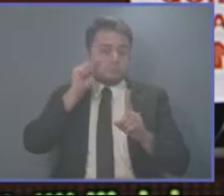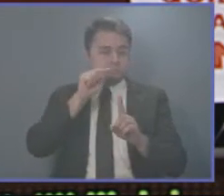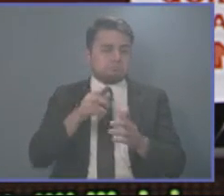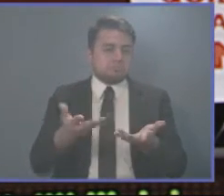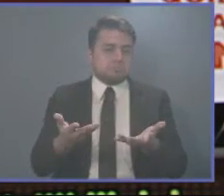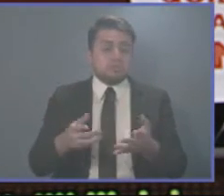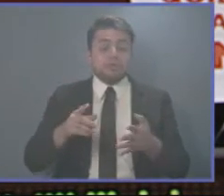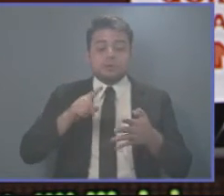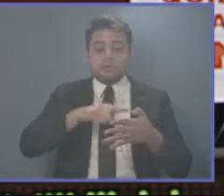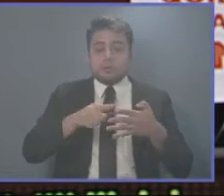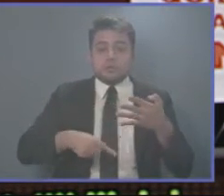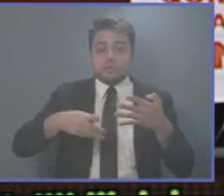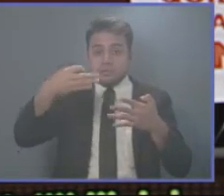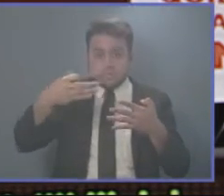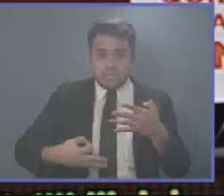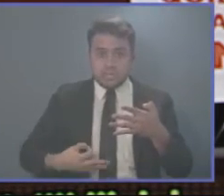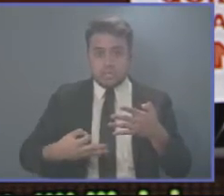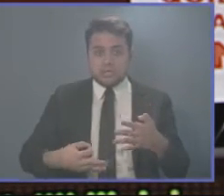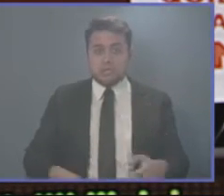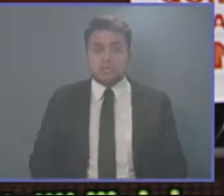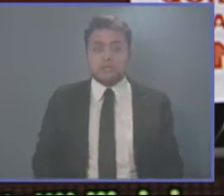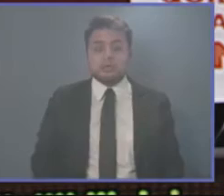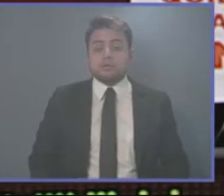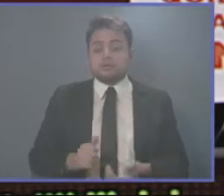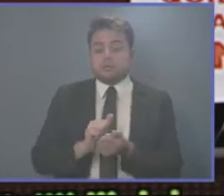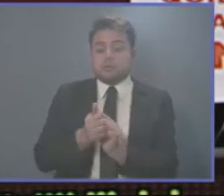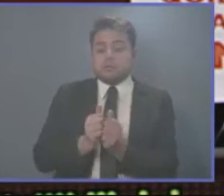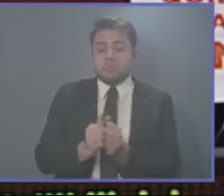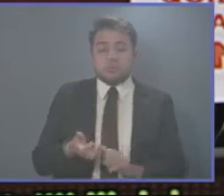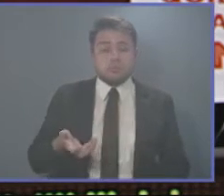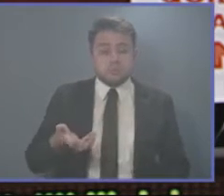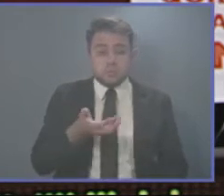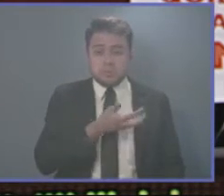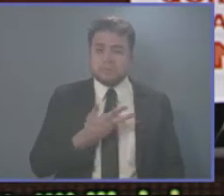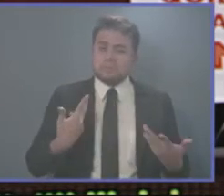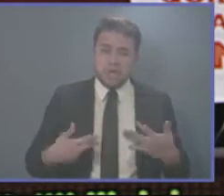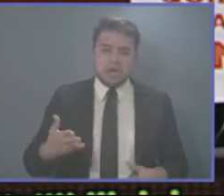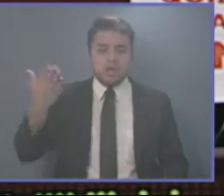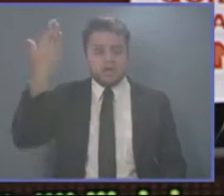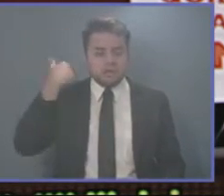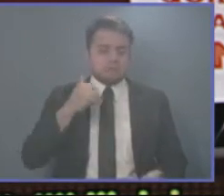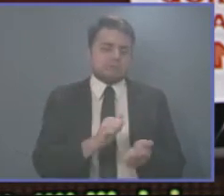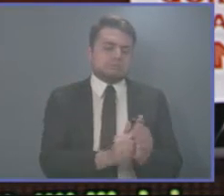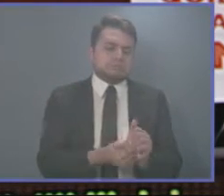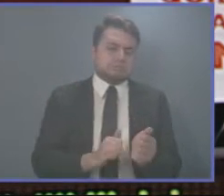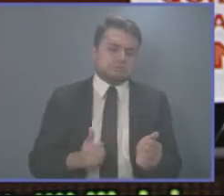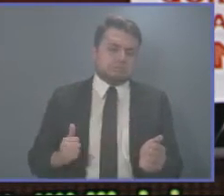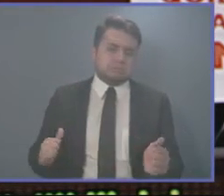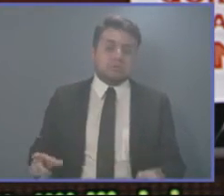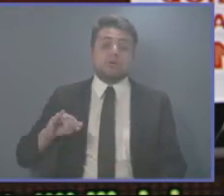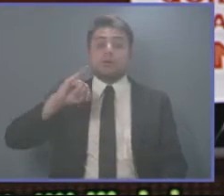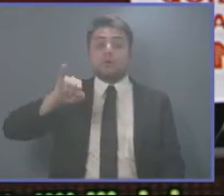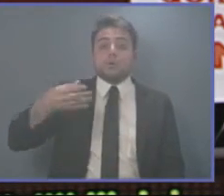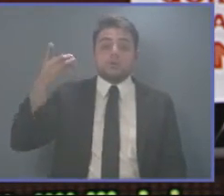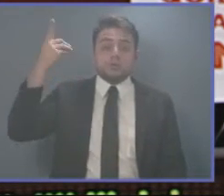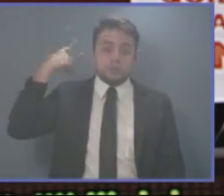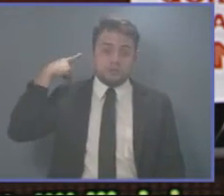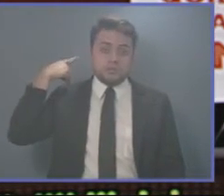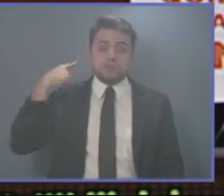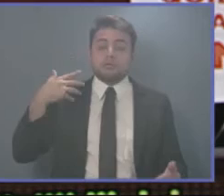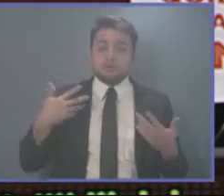ley de deportes la hemos atrasado ya varias veces y la Junta Directiva estableció que para hoy fuera